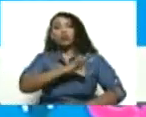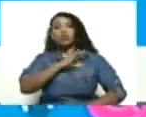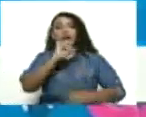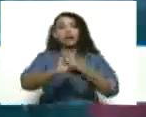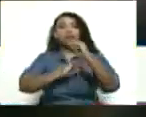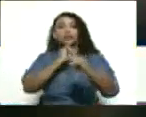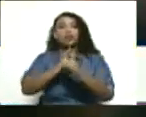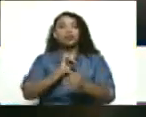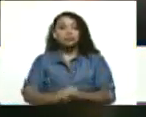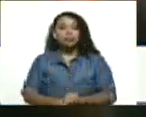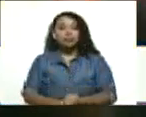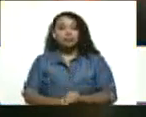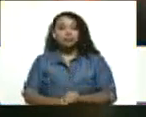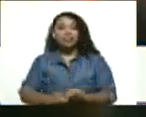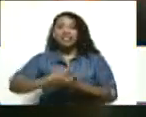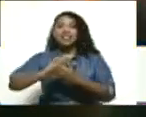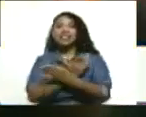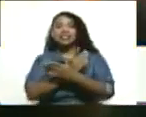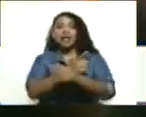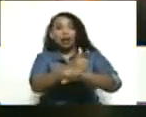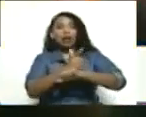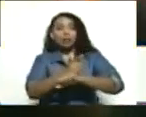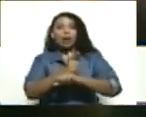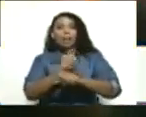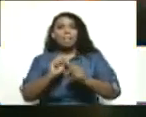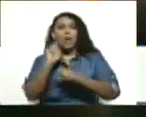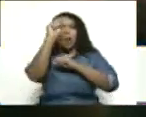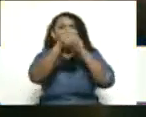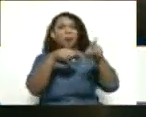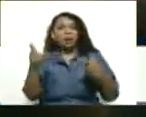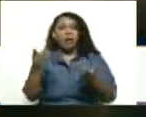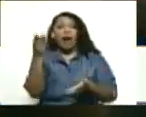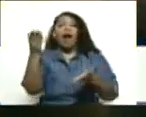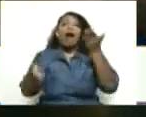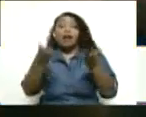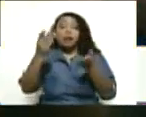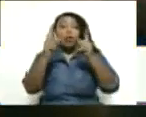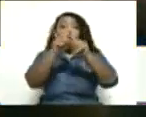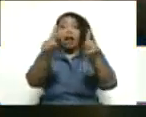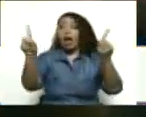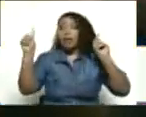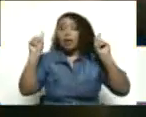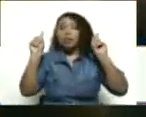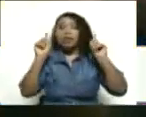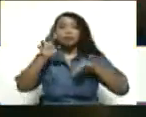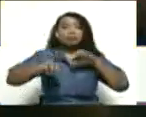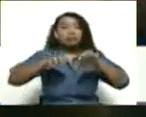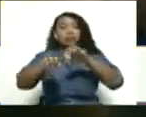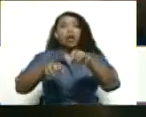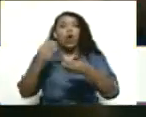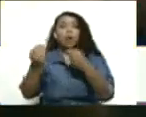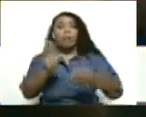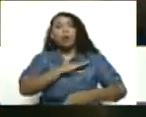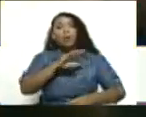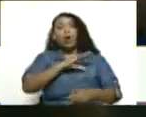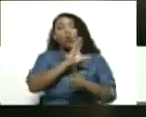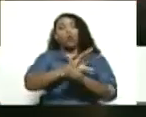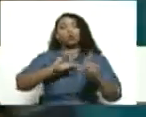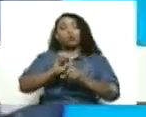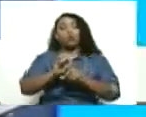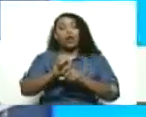el desarme nuclear el equilibrio ecológico y los bienes jurídicos ambientales como patrimonio común e